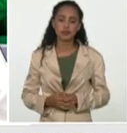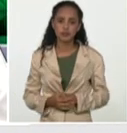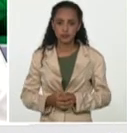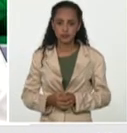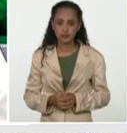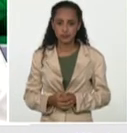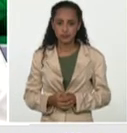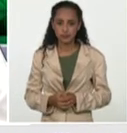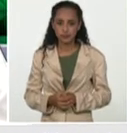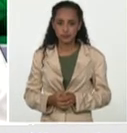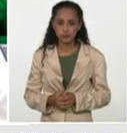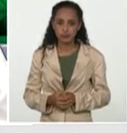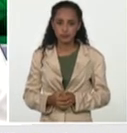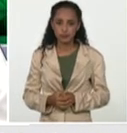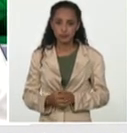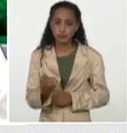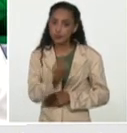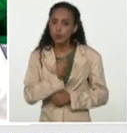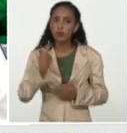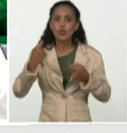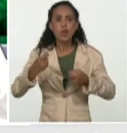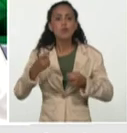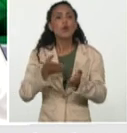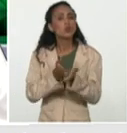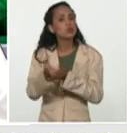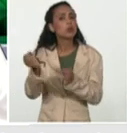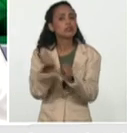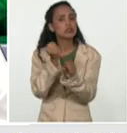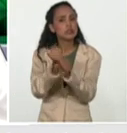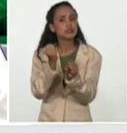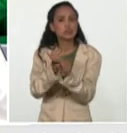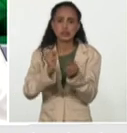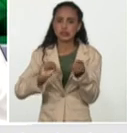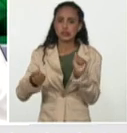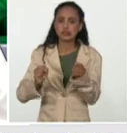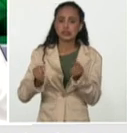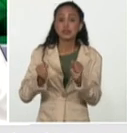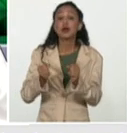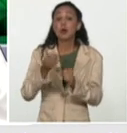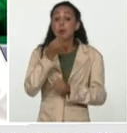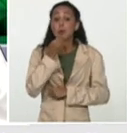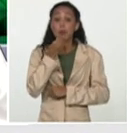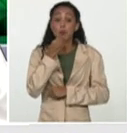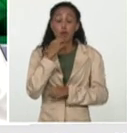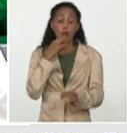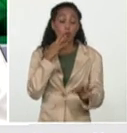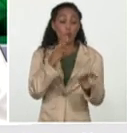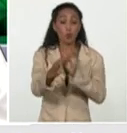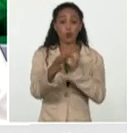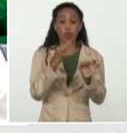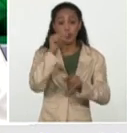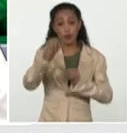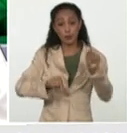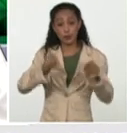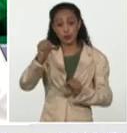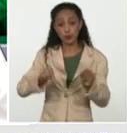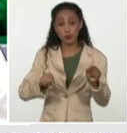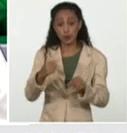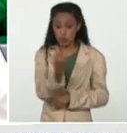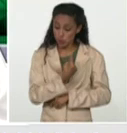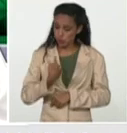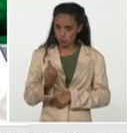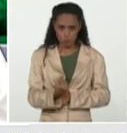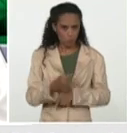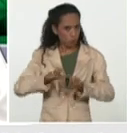territorios donde tenemos que seguir trabajando para lograr que se protejan. Nos protejamos todos, pero